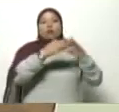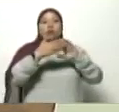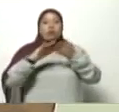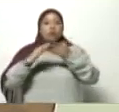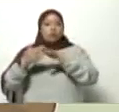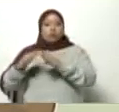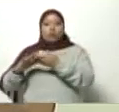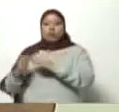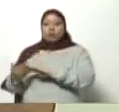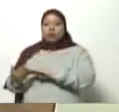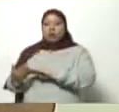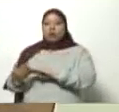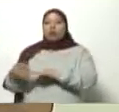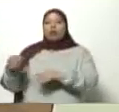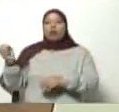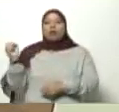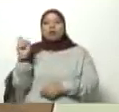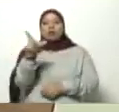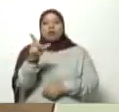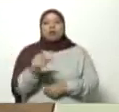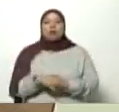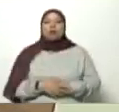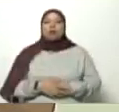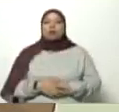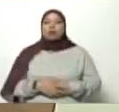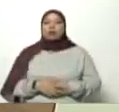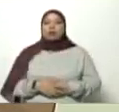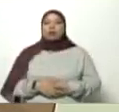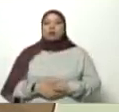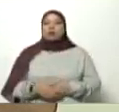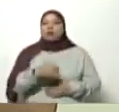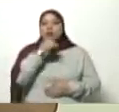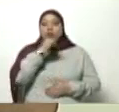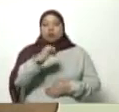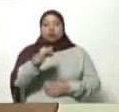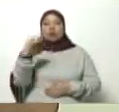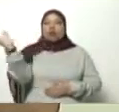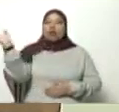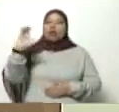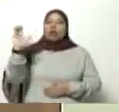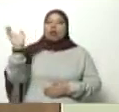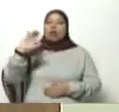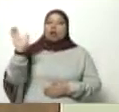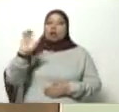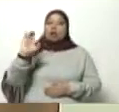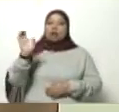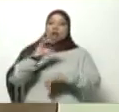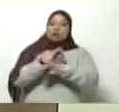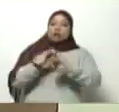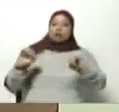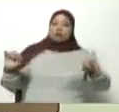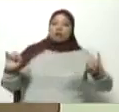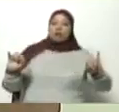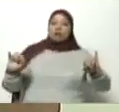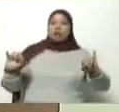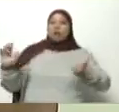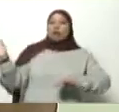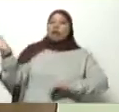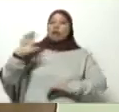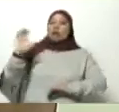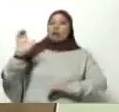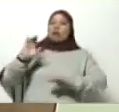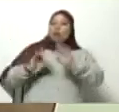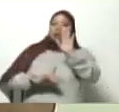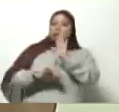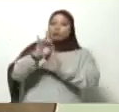y de VCH. Solo nos queda Caracas, para cerrar con Caracas y hacemos un